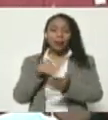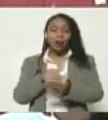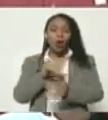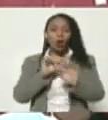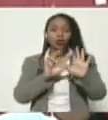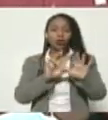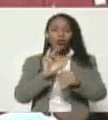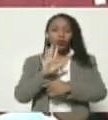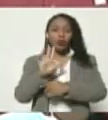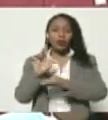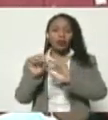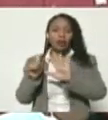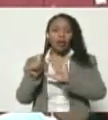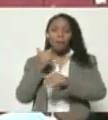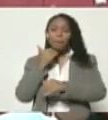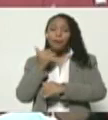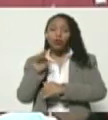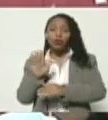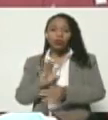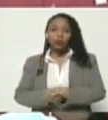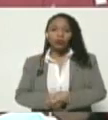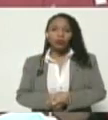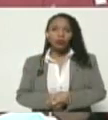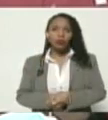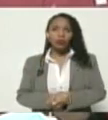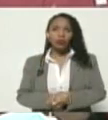163.856, no, cerquita ahí, por aproximación gané ahí,